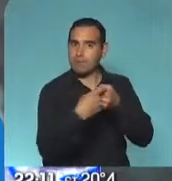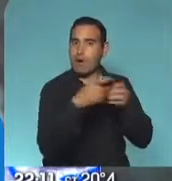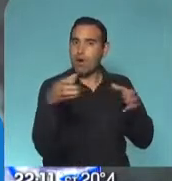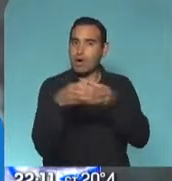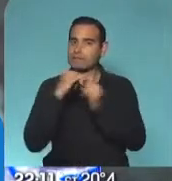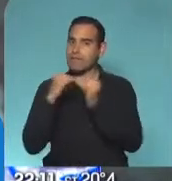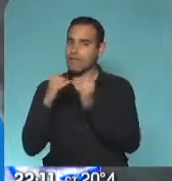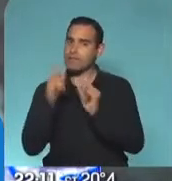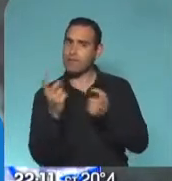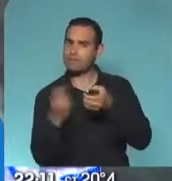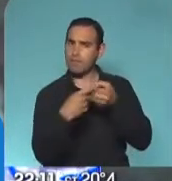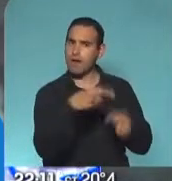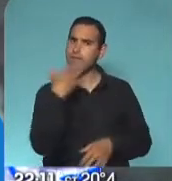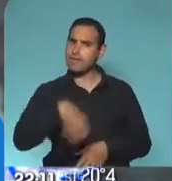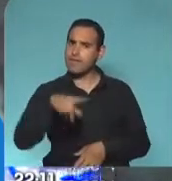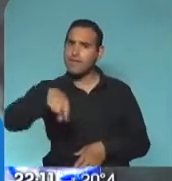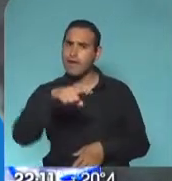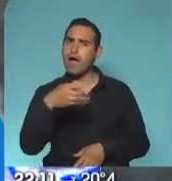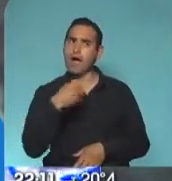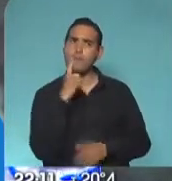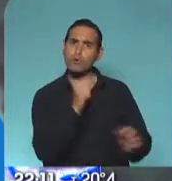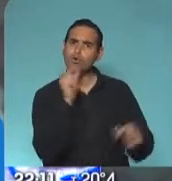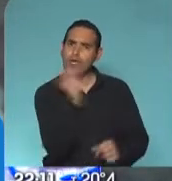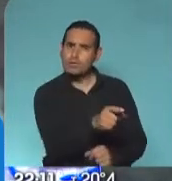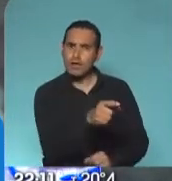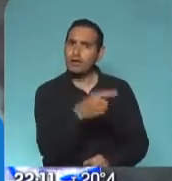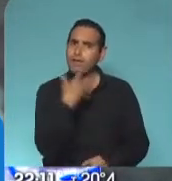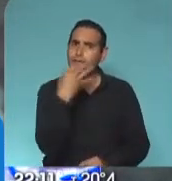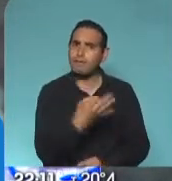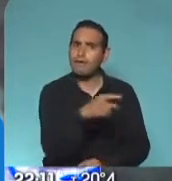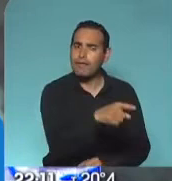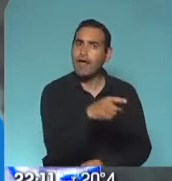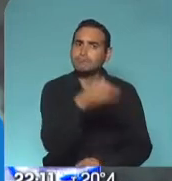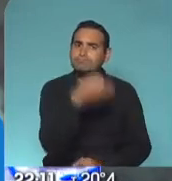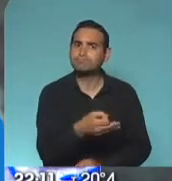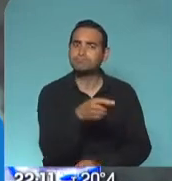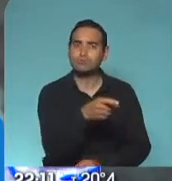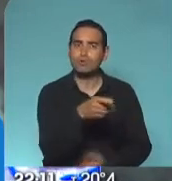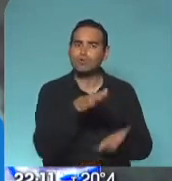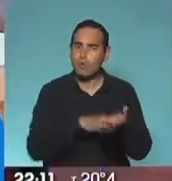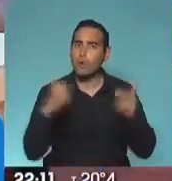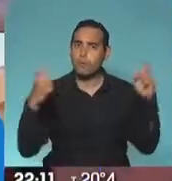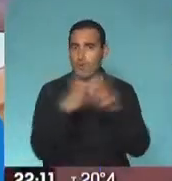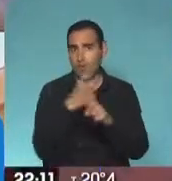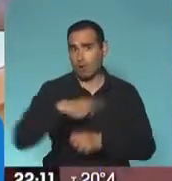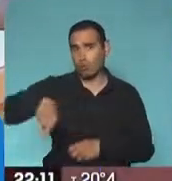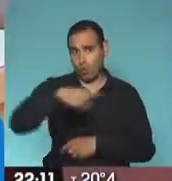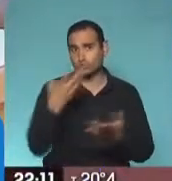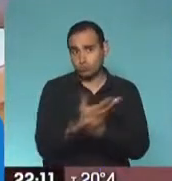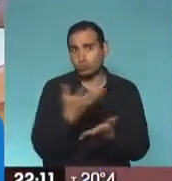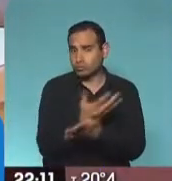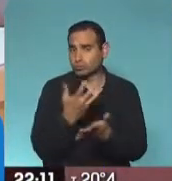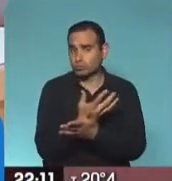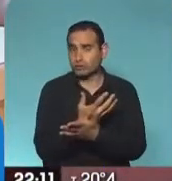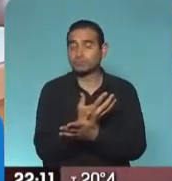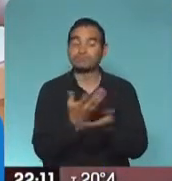empezaron a entender que la demanda es una demanda muy concreta por problemas que los afectan y que están afectando